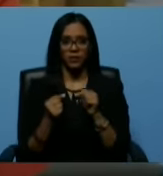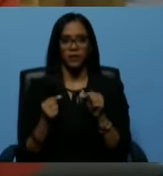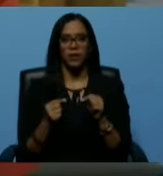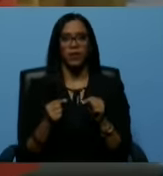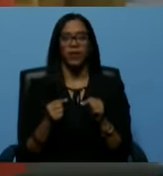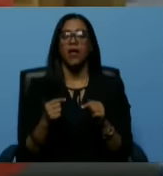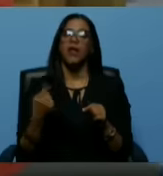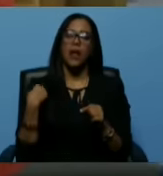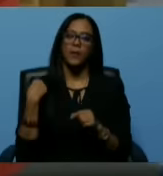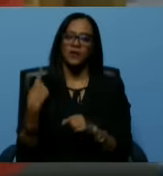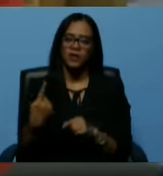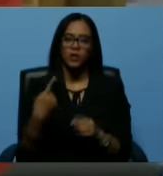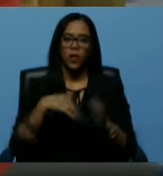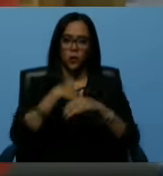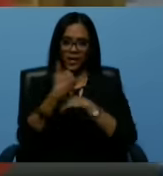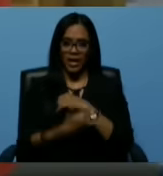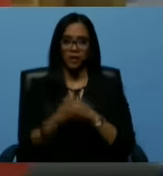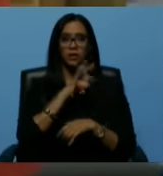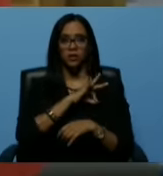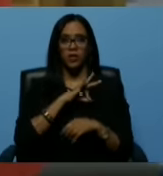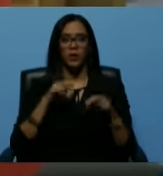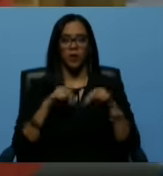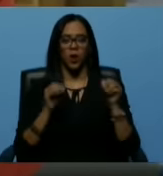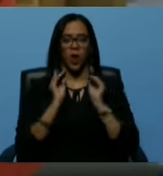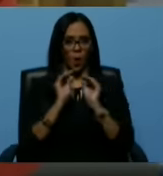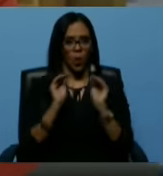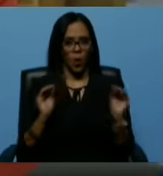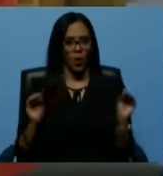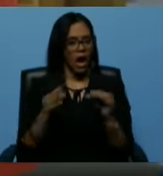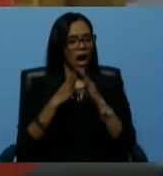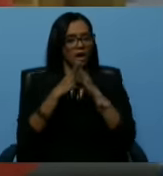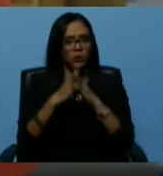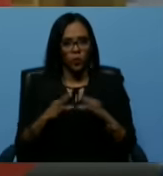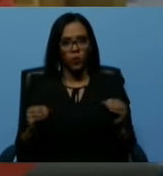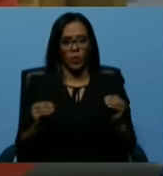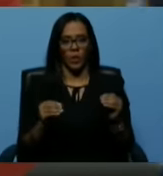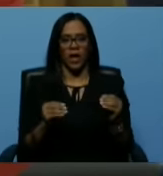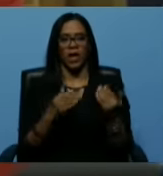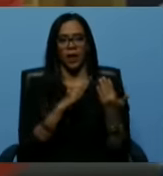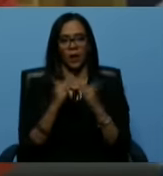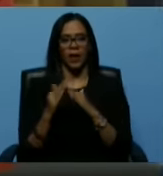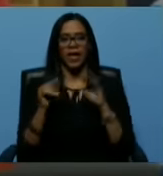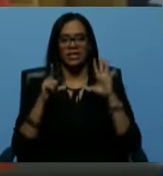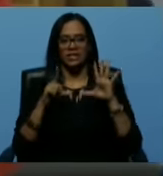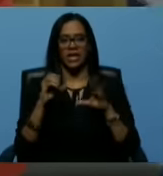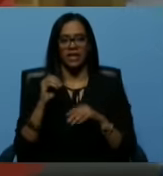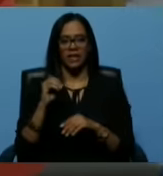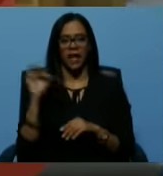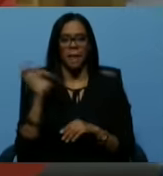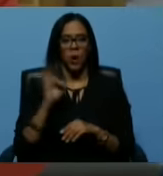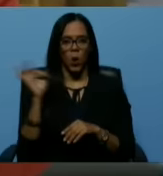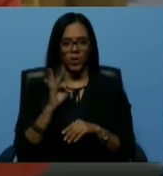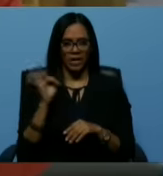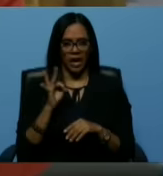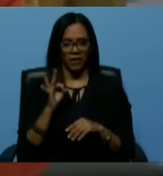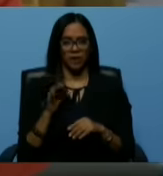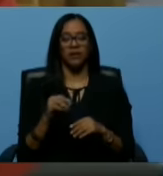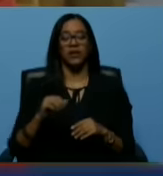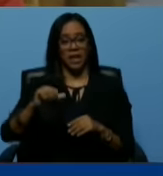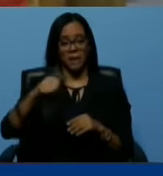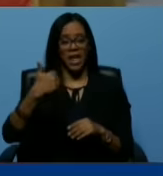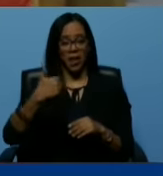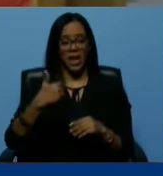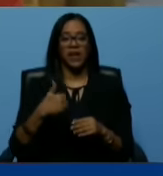proyectos. El socialismo territorial convoca a todo el mundo en la comunidad, ese 70% de dirigentes, que en su mayoría